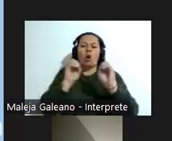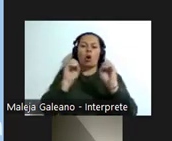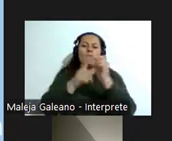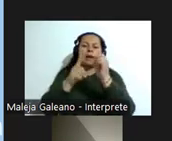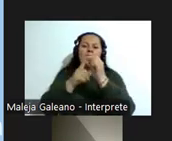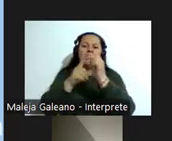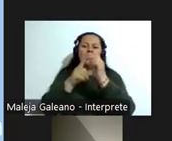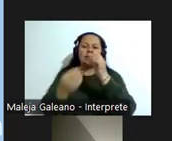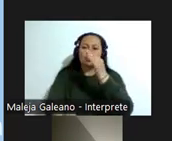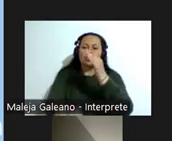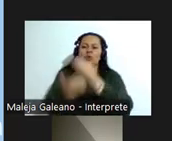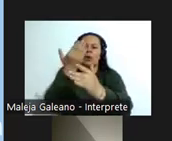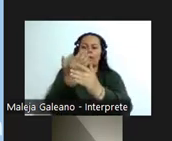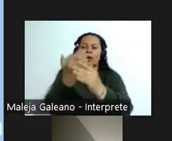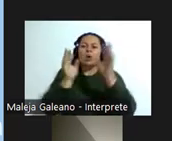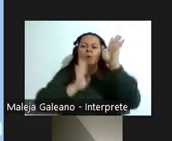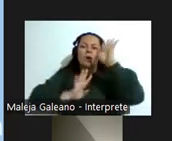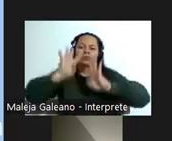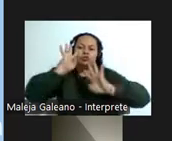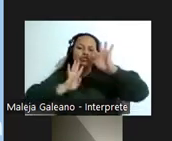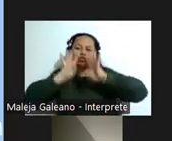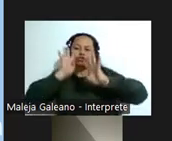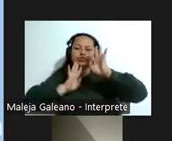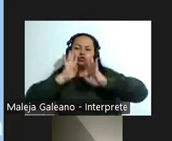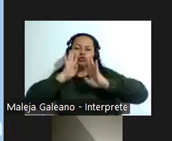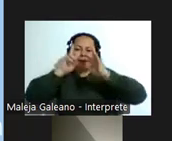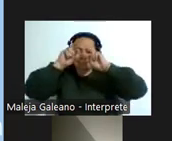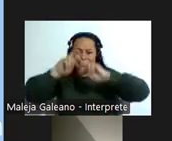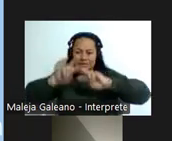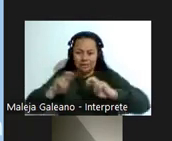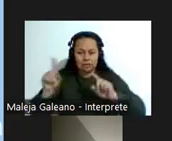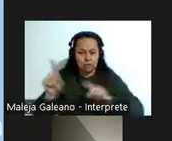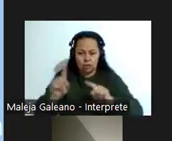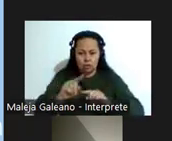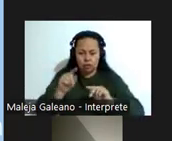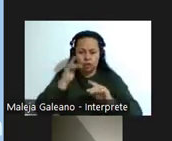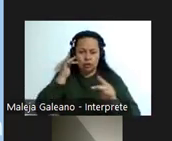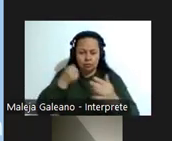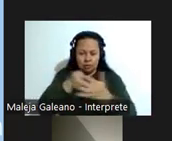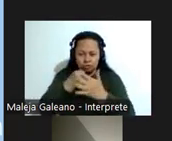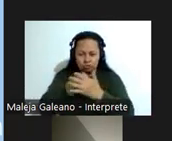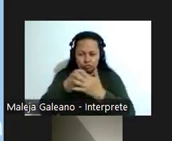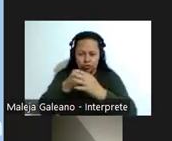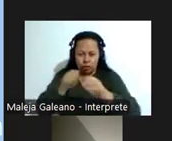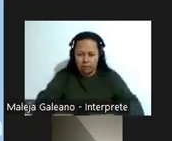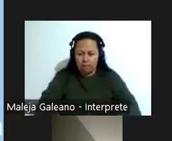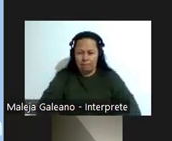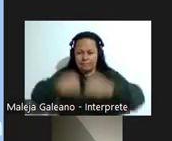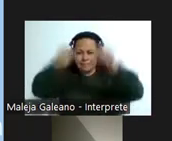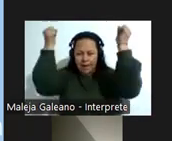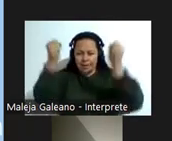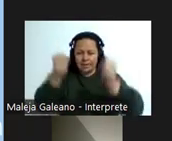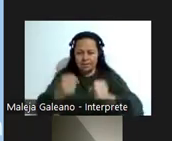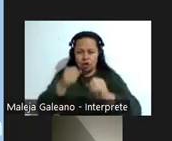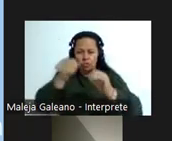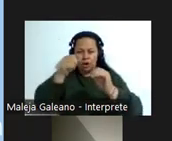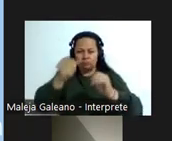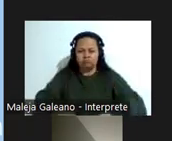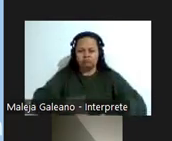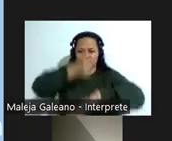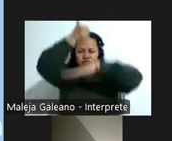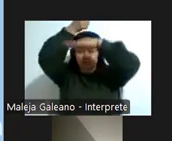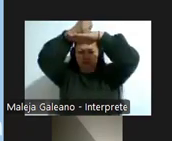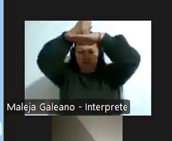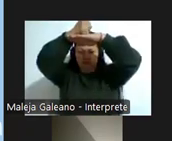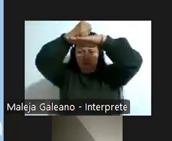como adorno en la investigación, sino realmente intentar aplicarlas, ¿no? Intentar romper esas jerarquías